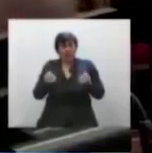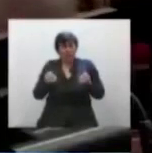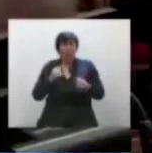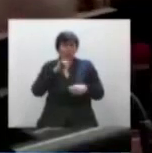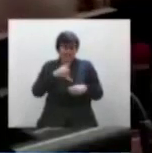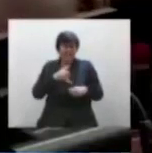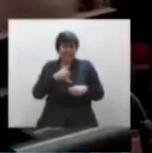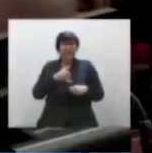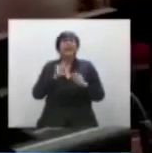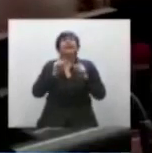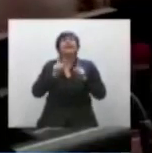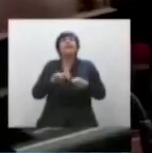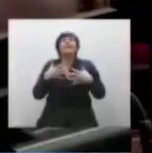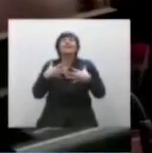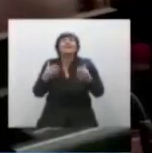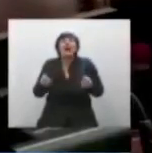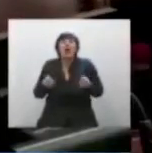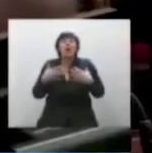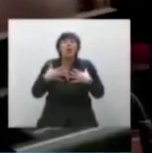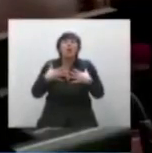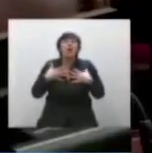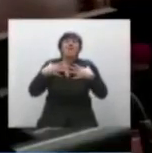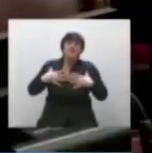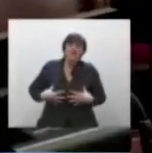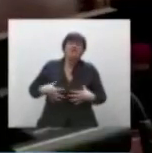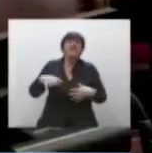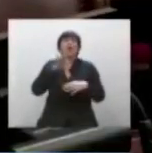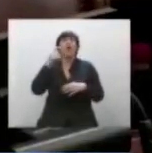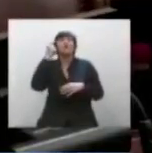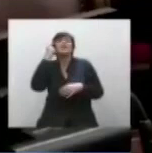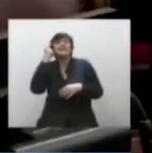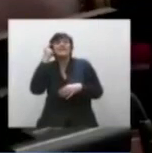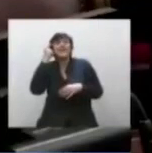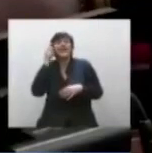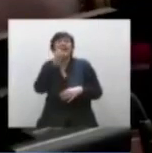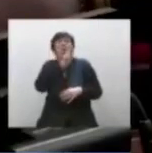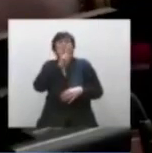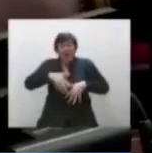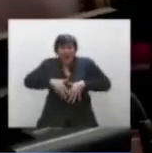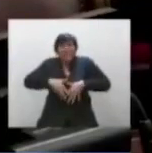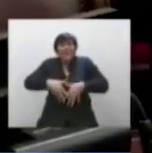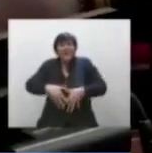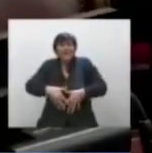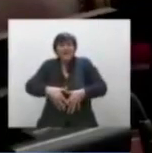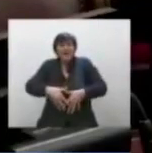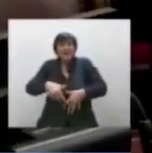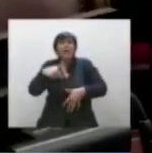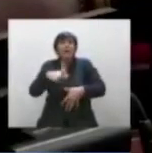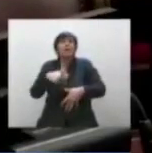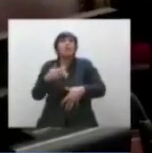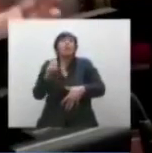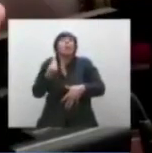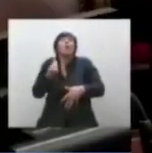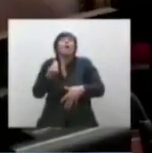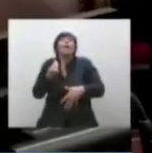No. Primero que no va a haber un odontólogo, pero si lo hay es lo mismo si lo pisó un auto, un colectivo, el señor y llega y está el odontólogo. Pero le pido el piensan que